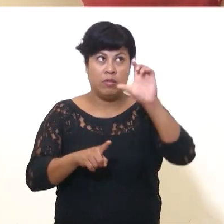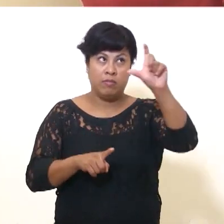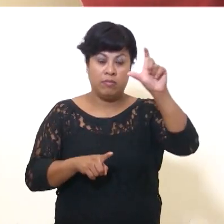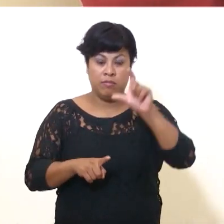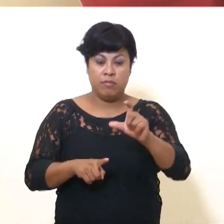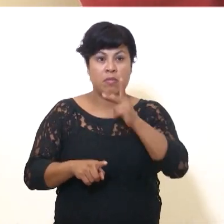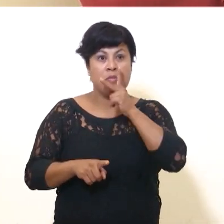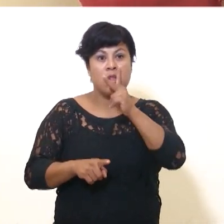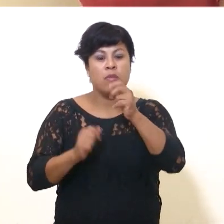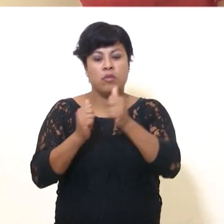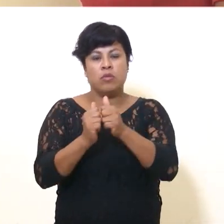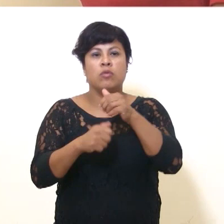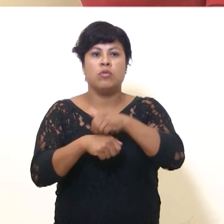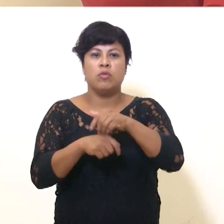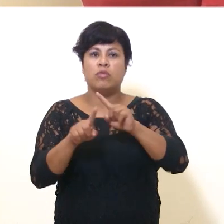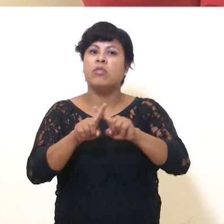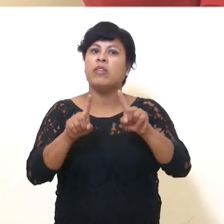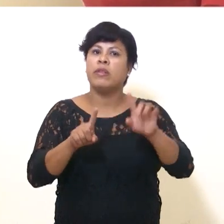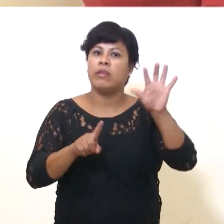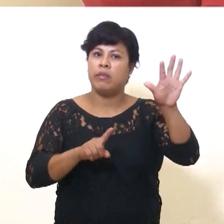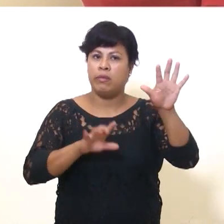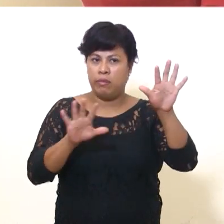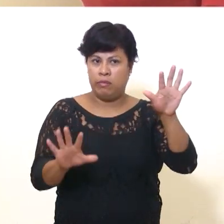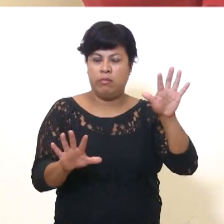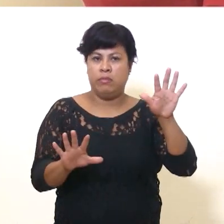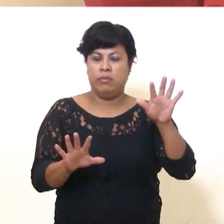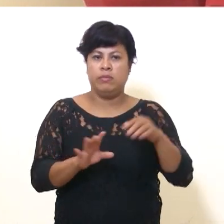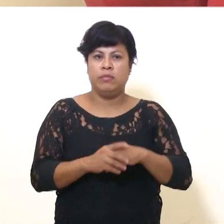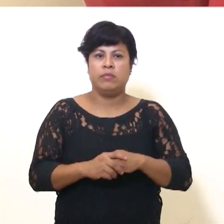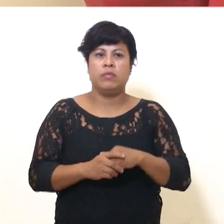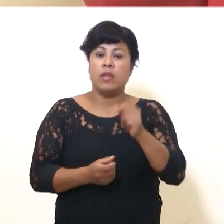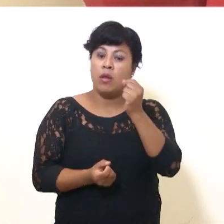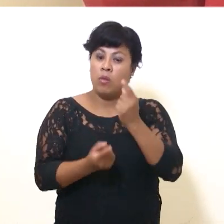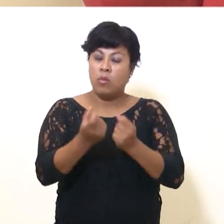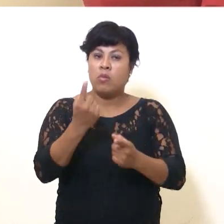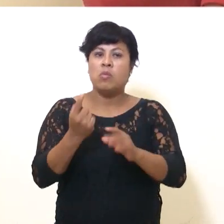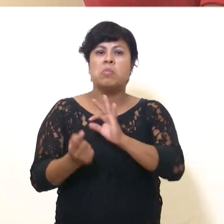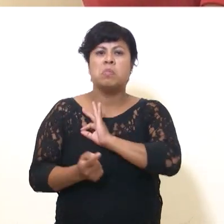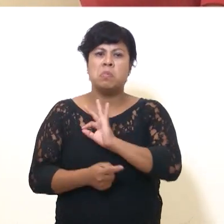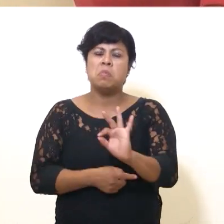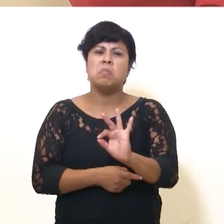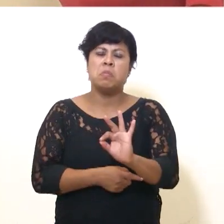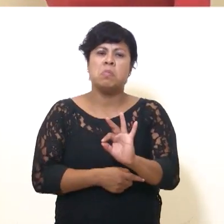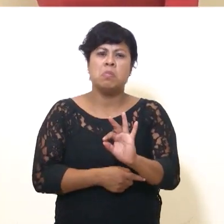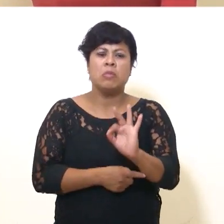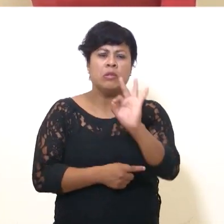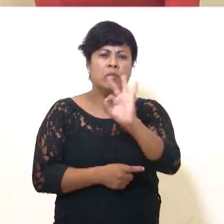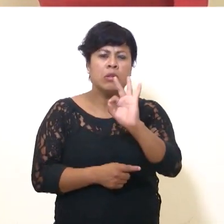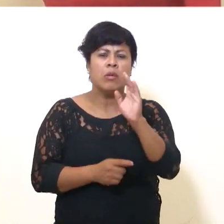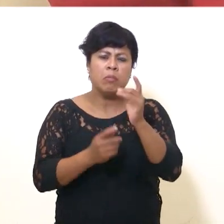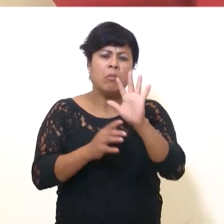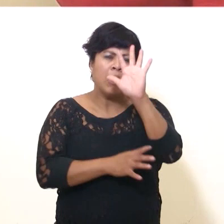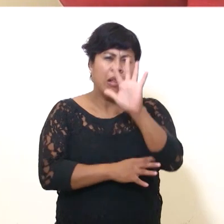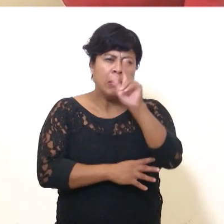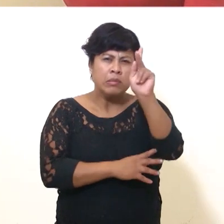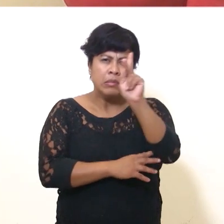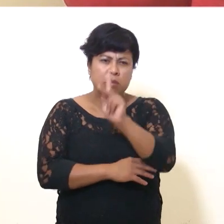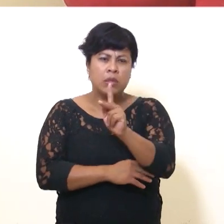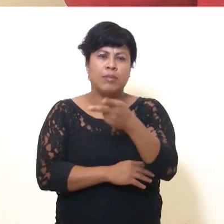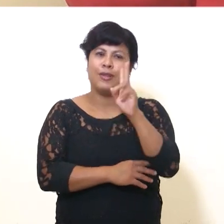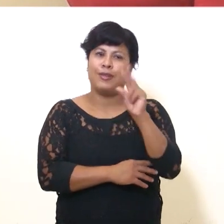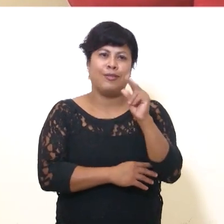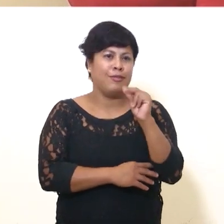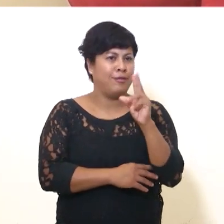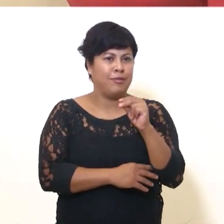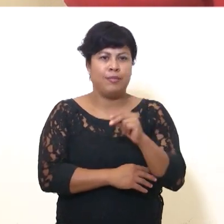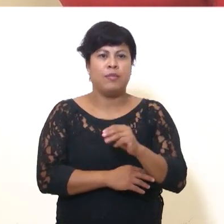muy diferentes. ¿Ya viste? Son diferentes. Algunos podrían parecerse,